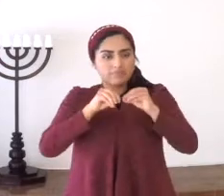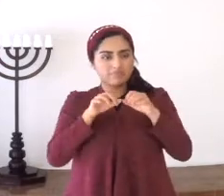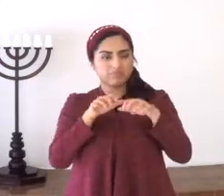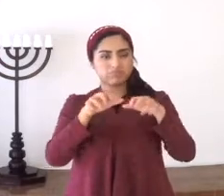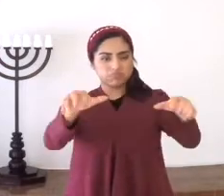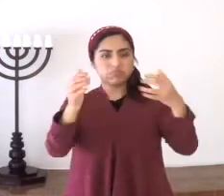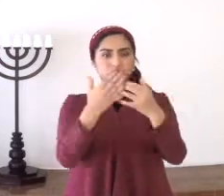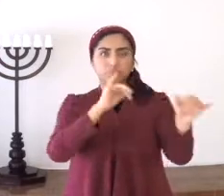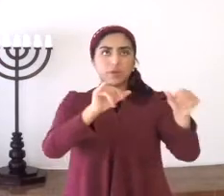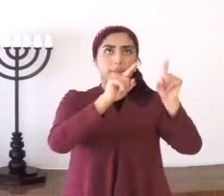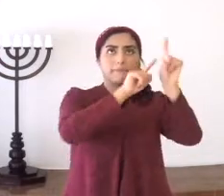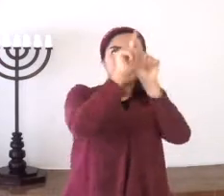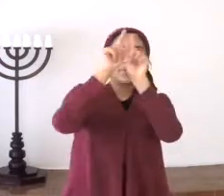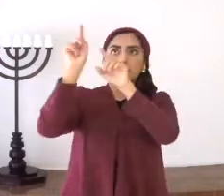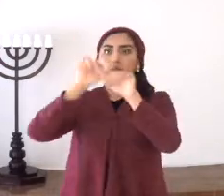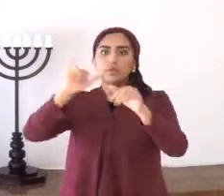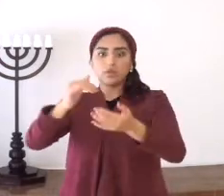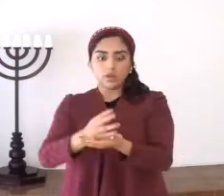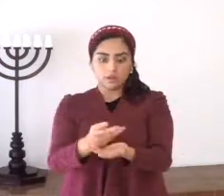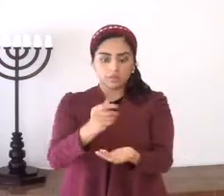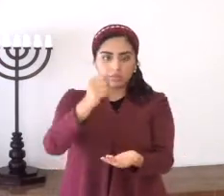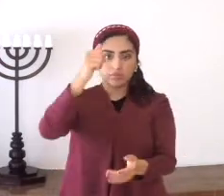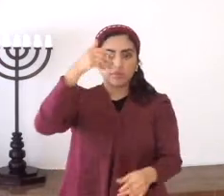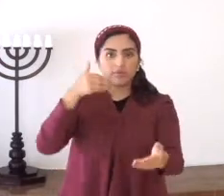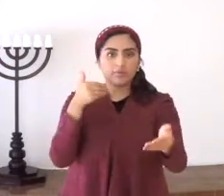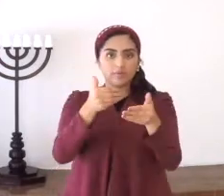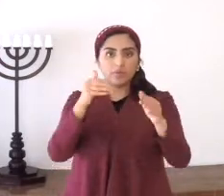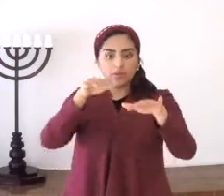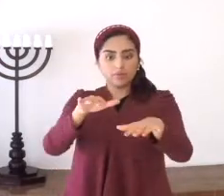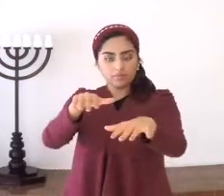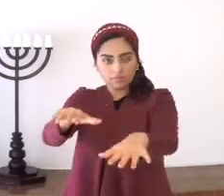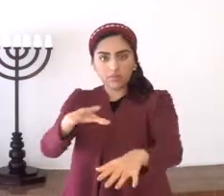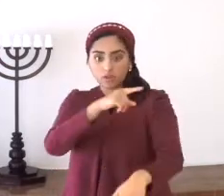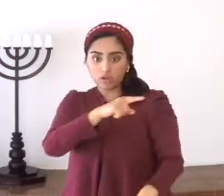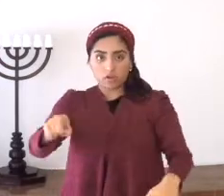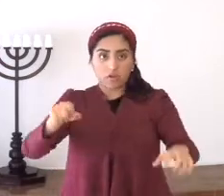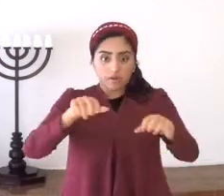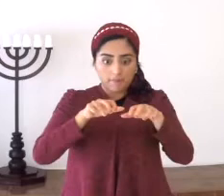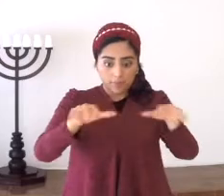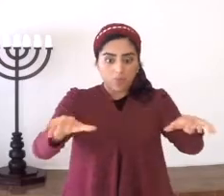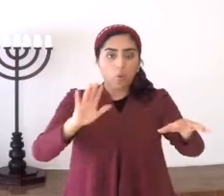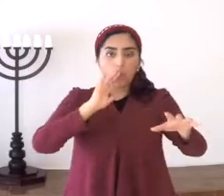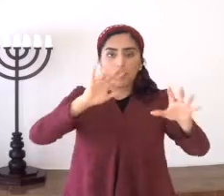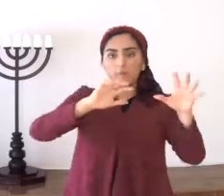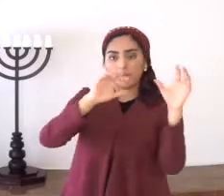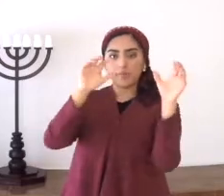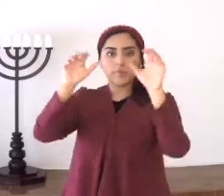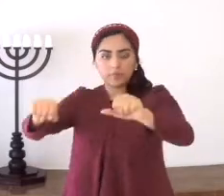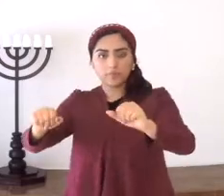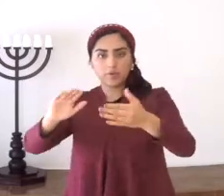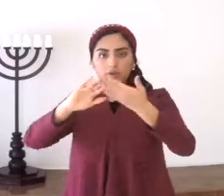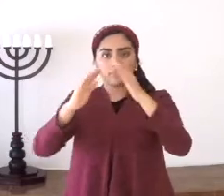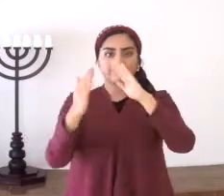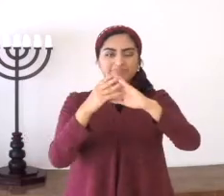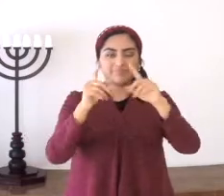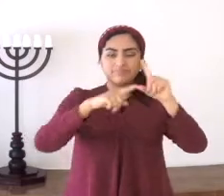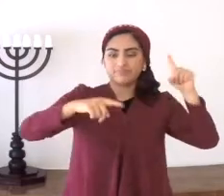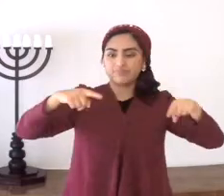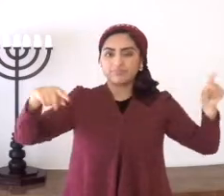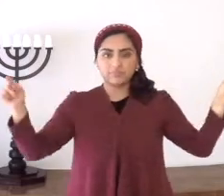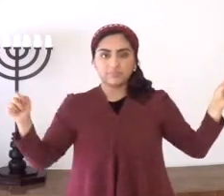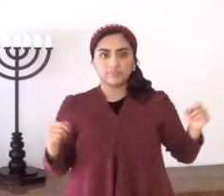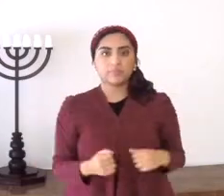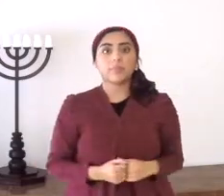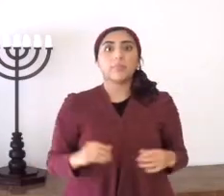cierto te bendeciré y multiplicaré tu descendencia como las estrellas del cielo y como la arena que está a la orilla del mar, y tu